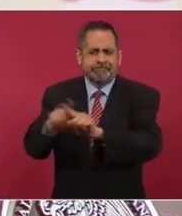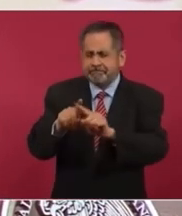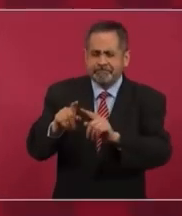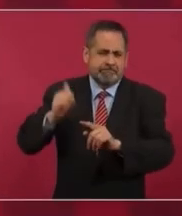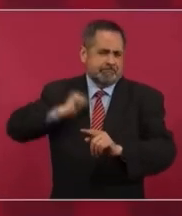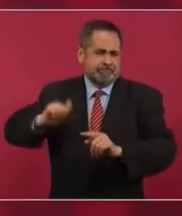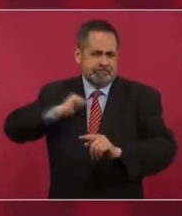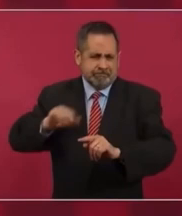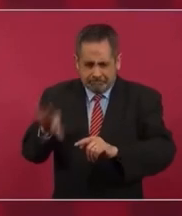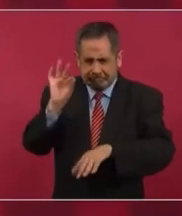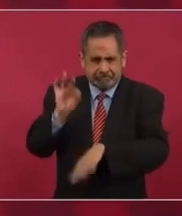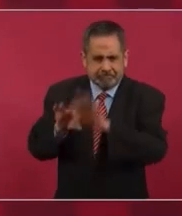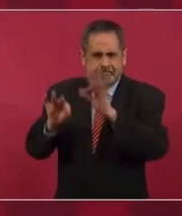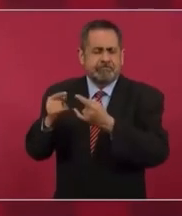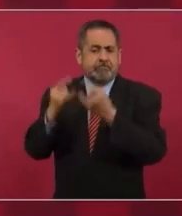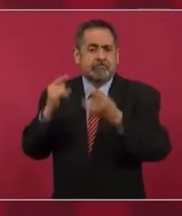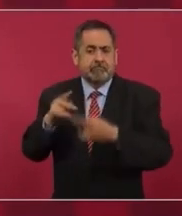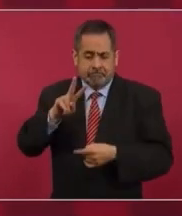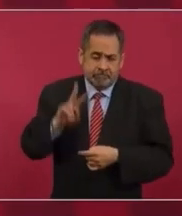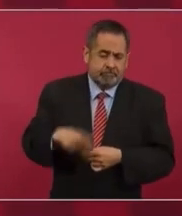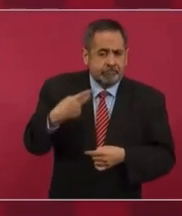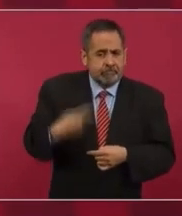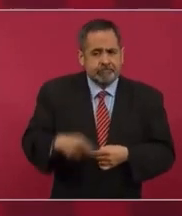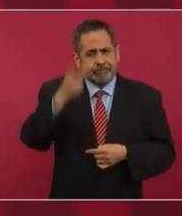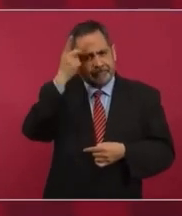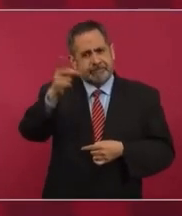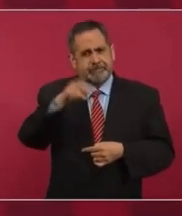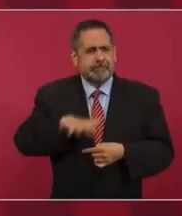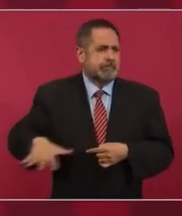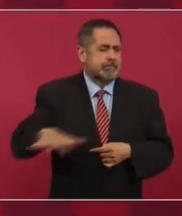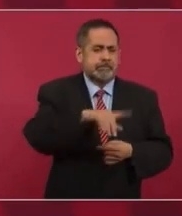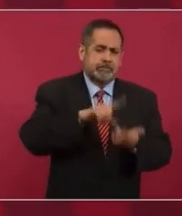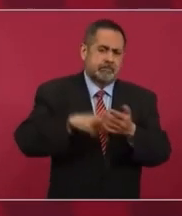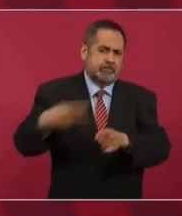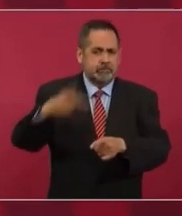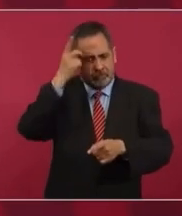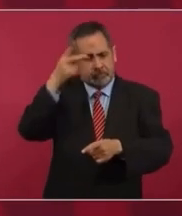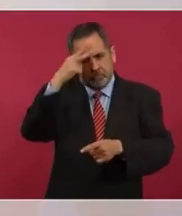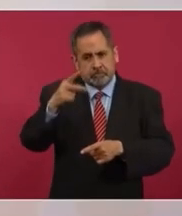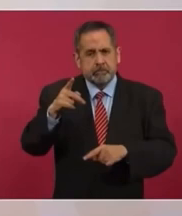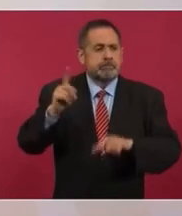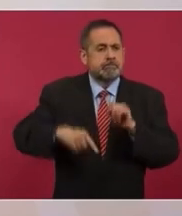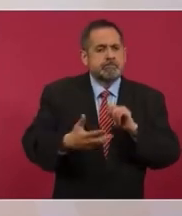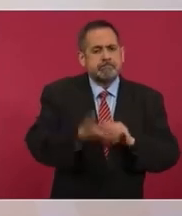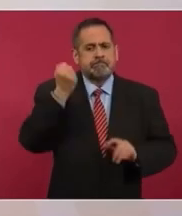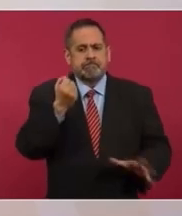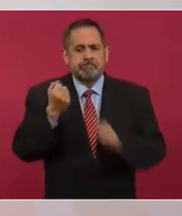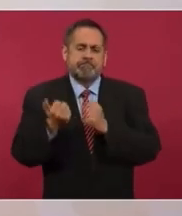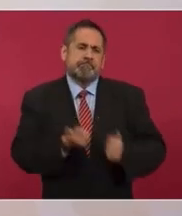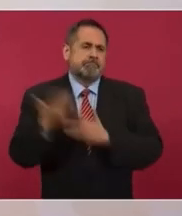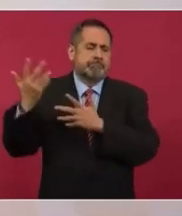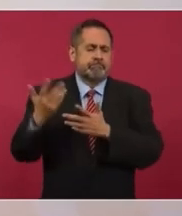arqueológicas históricas, sí, pertenecen al pueblo de México. Obvio. Y que fueron sustraídas de manera